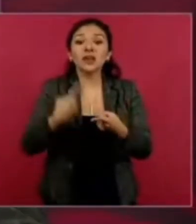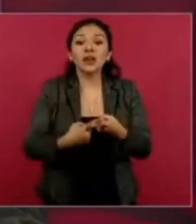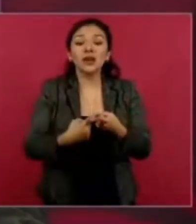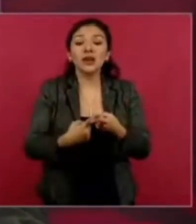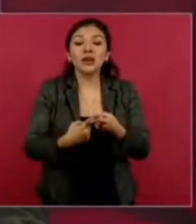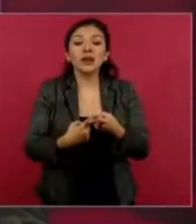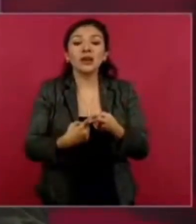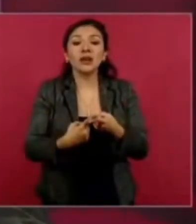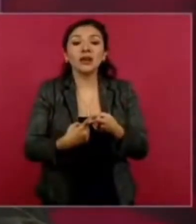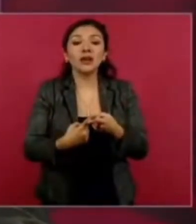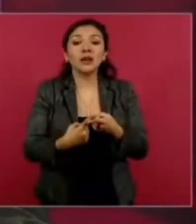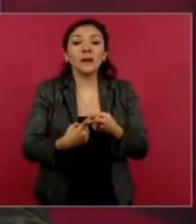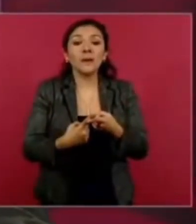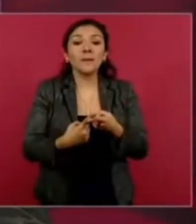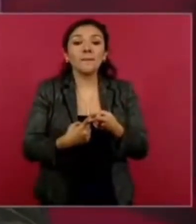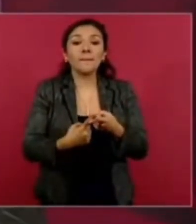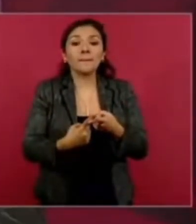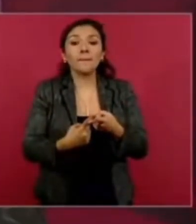quienes